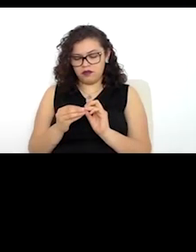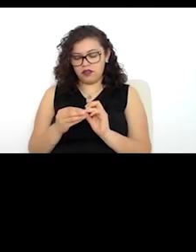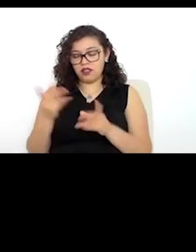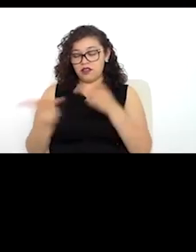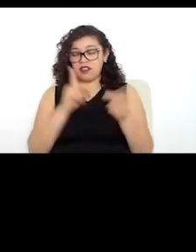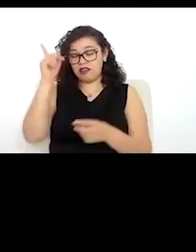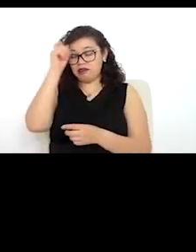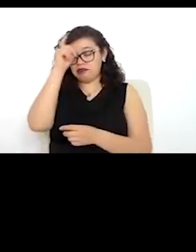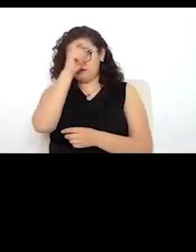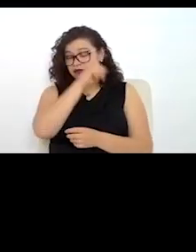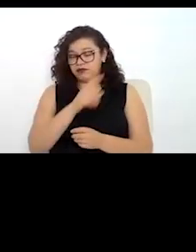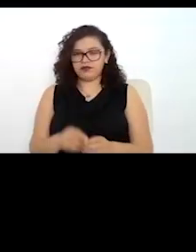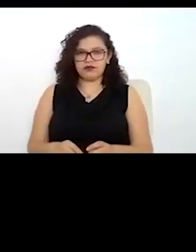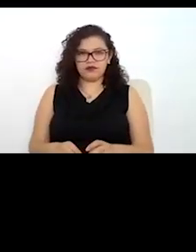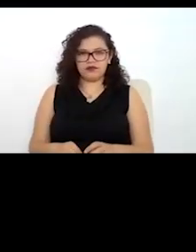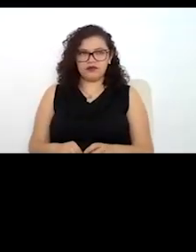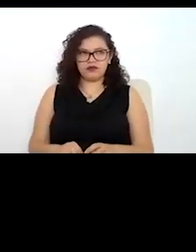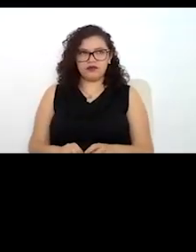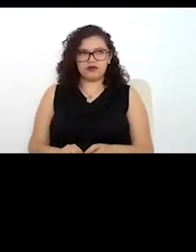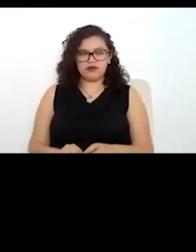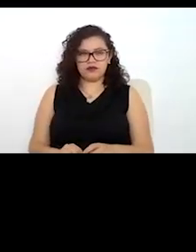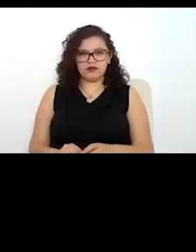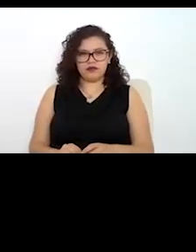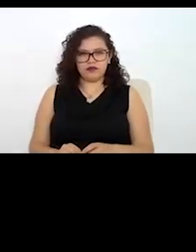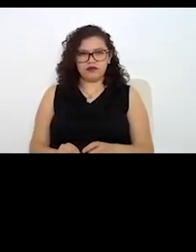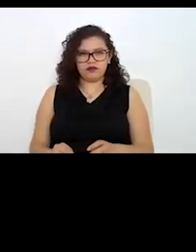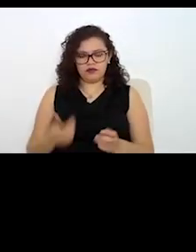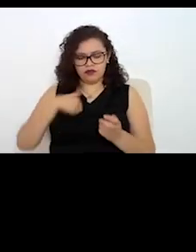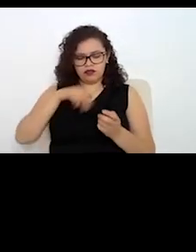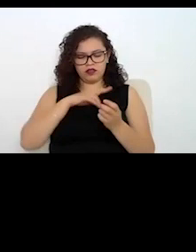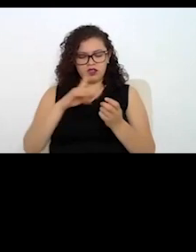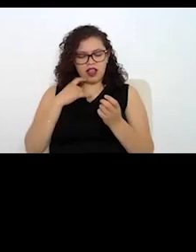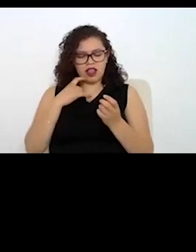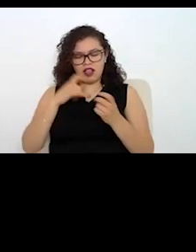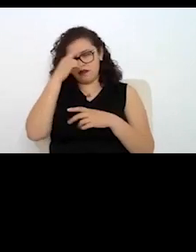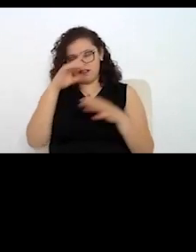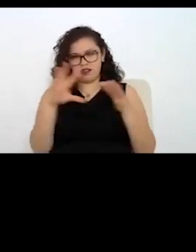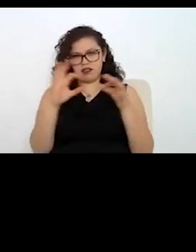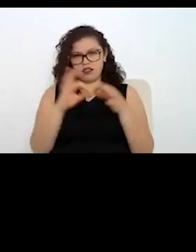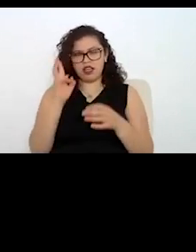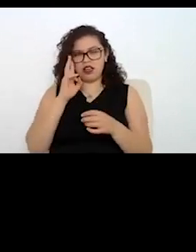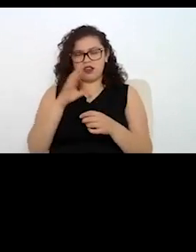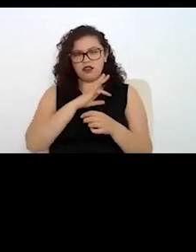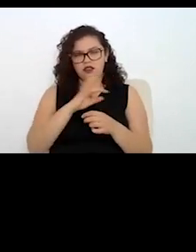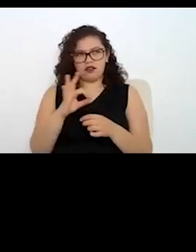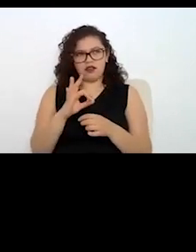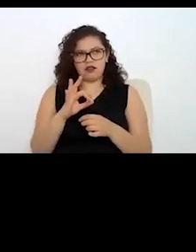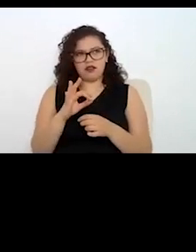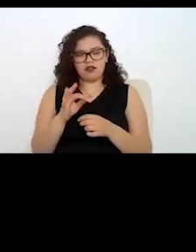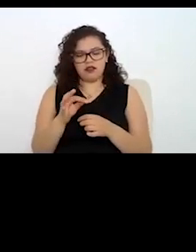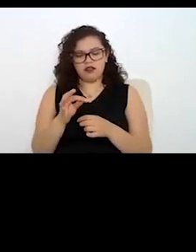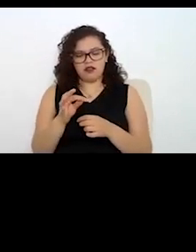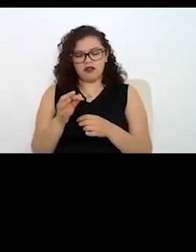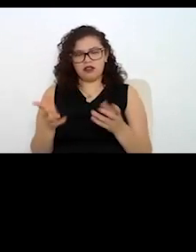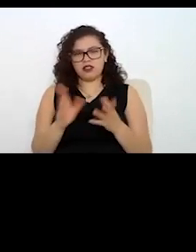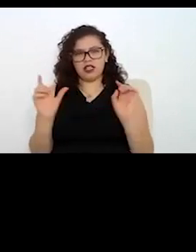complicada. Vamos a tratar de desmenuzarla para ver si te puedo ir más o menos orientando, Mario, porque este es otro de los